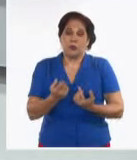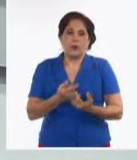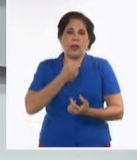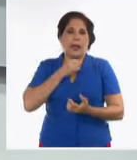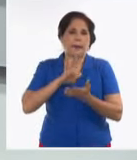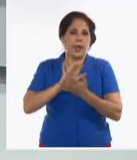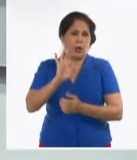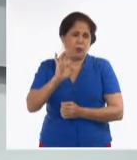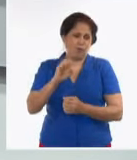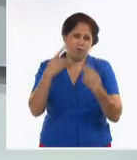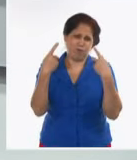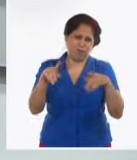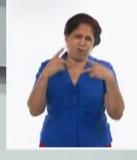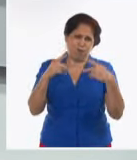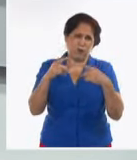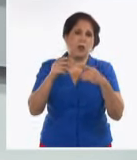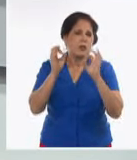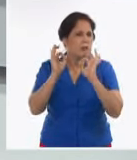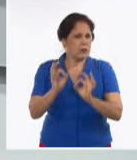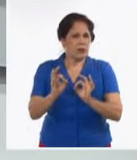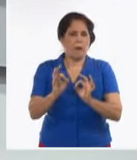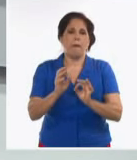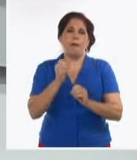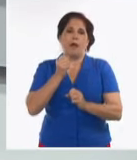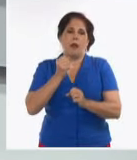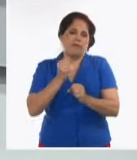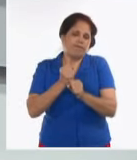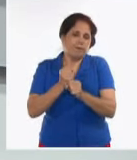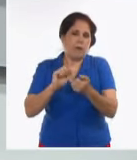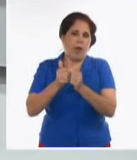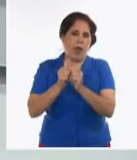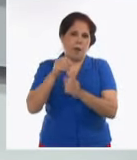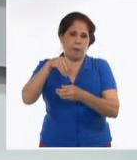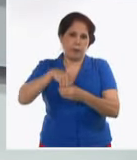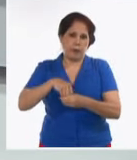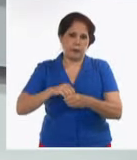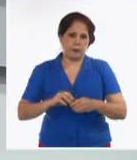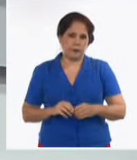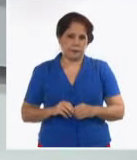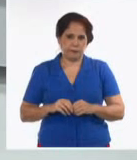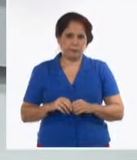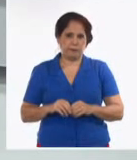a nombre de todo nuestro pueblo, familiares y amigos del inolvidable